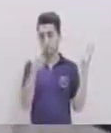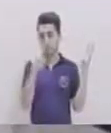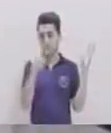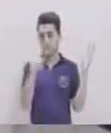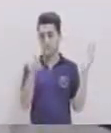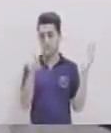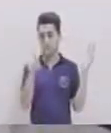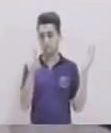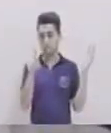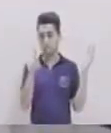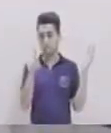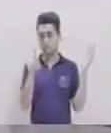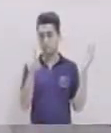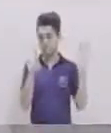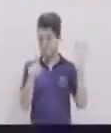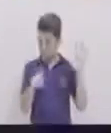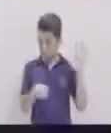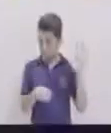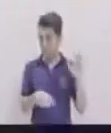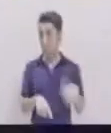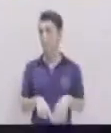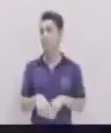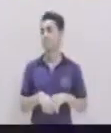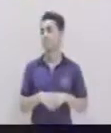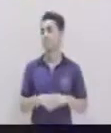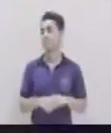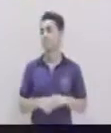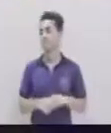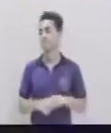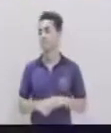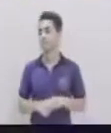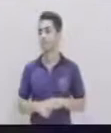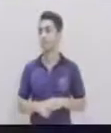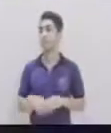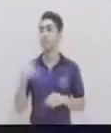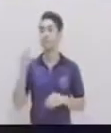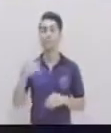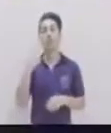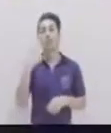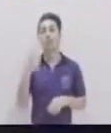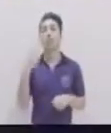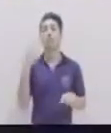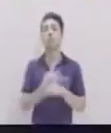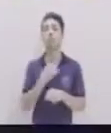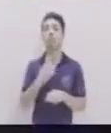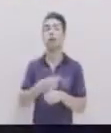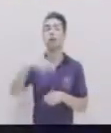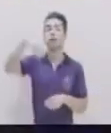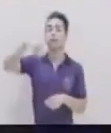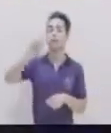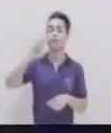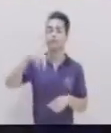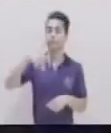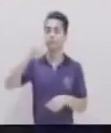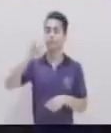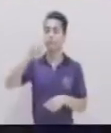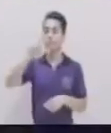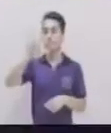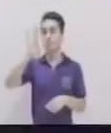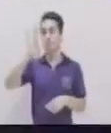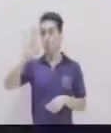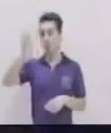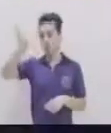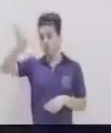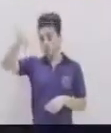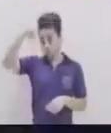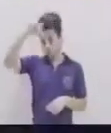4 y 5. Ahora vamos a utilizar un péndulo. Voy a mover el